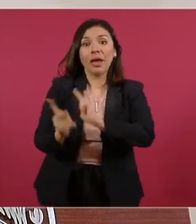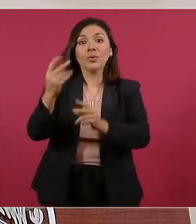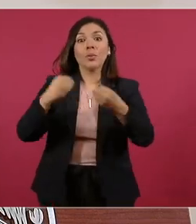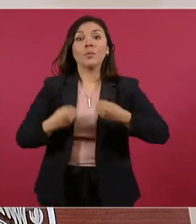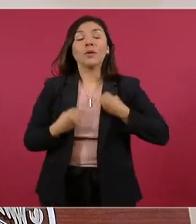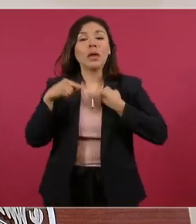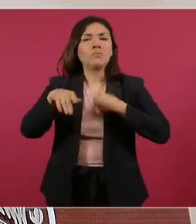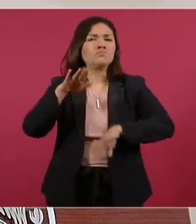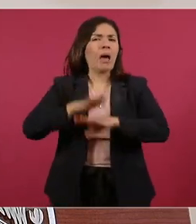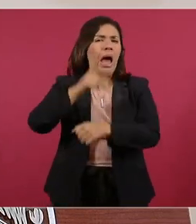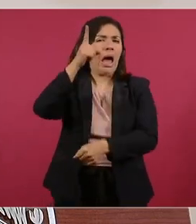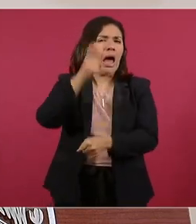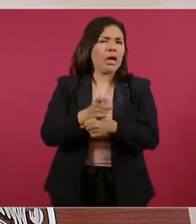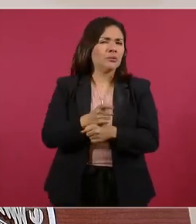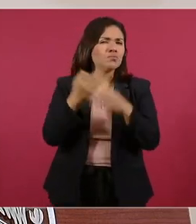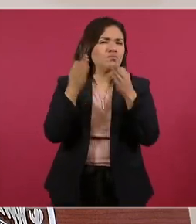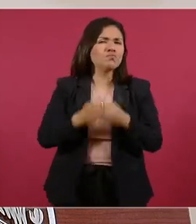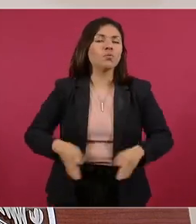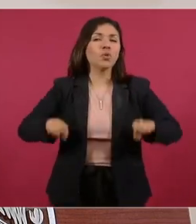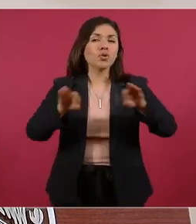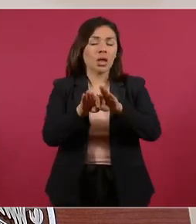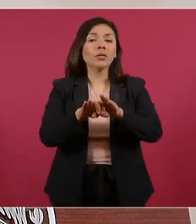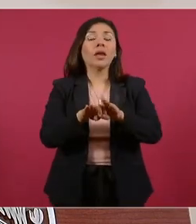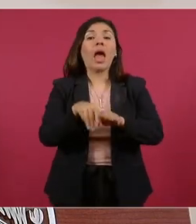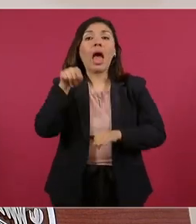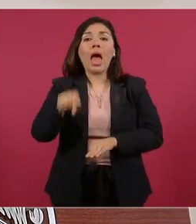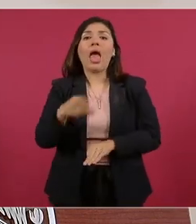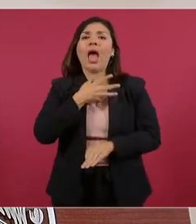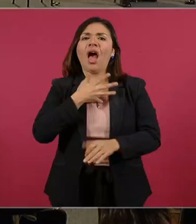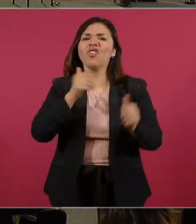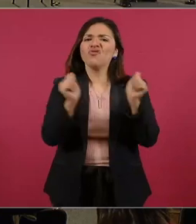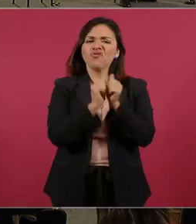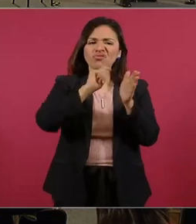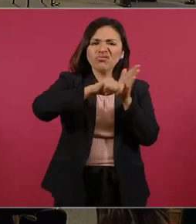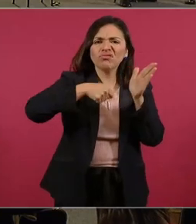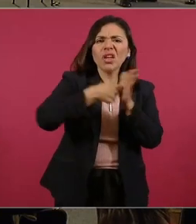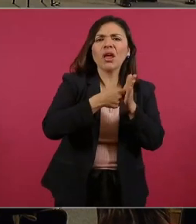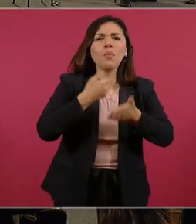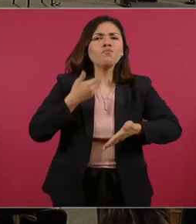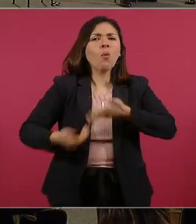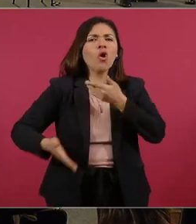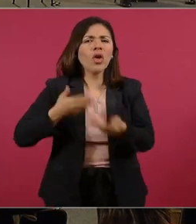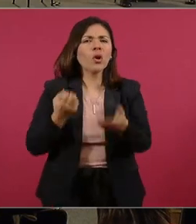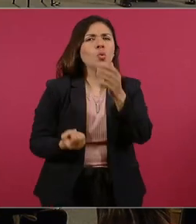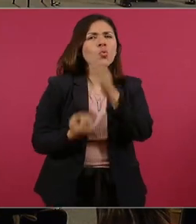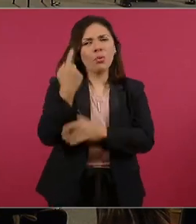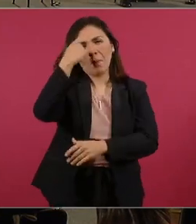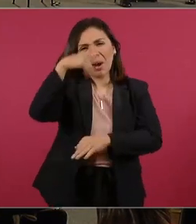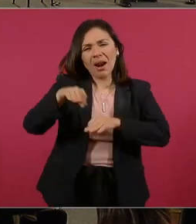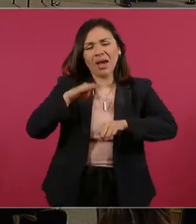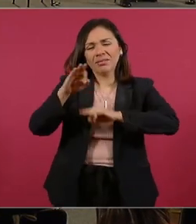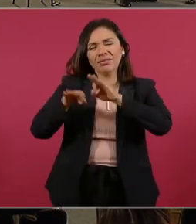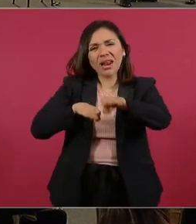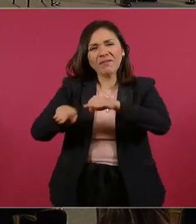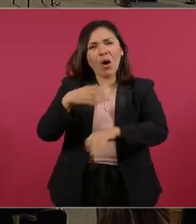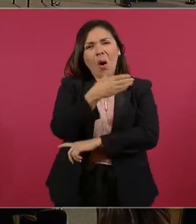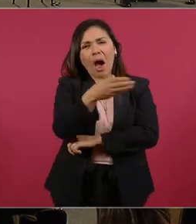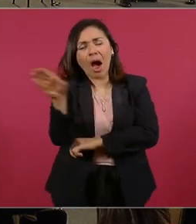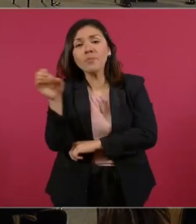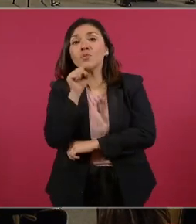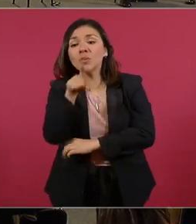el mundo, que combina las técnicas modernas en la agricultura con los